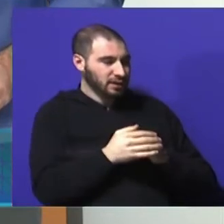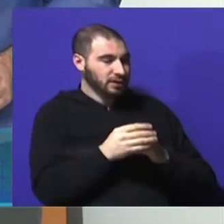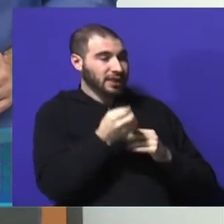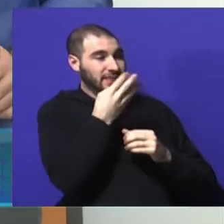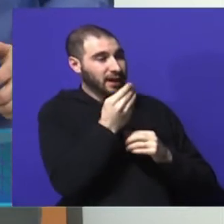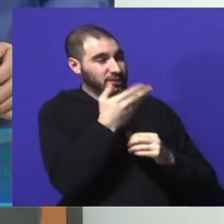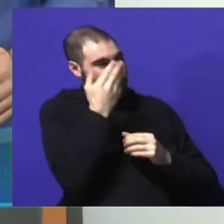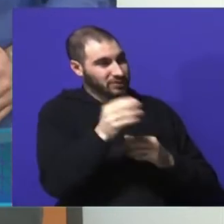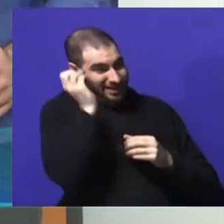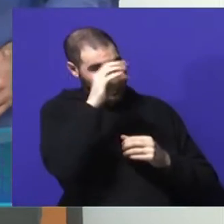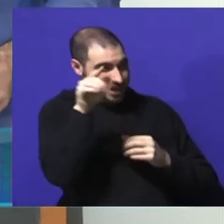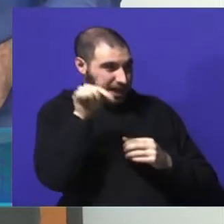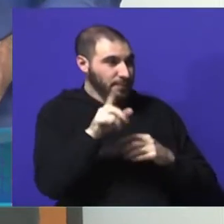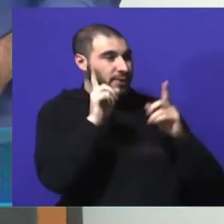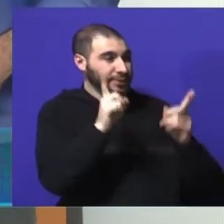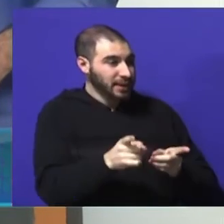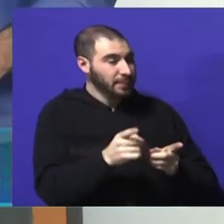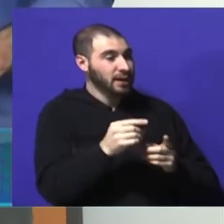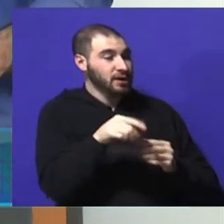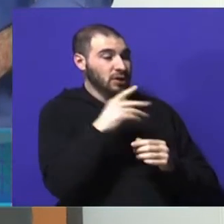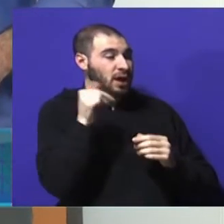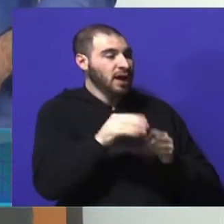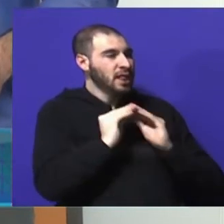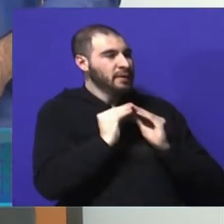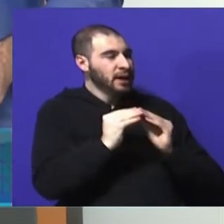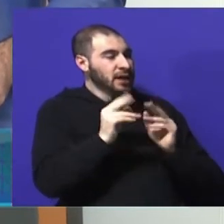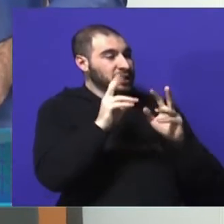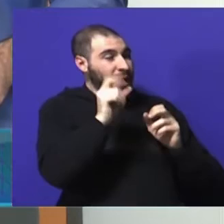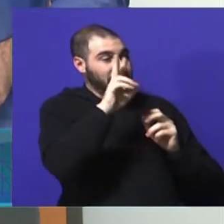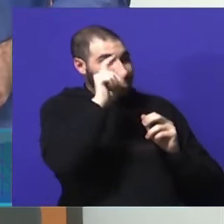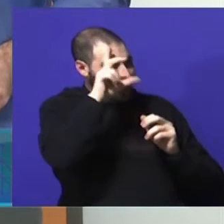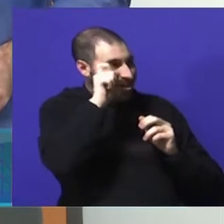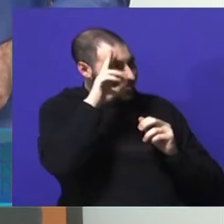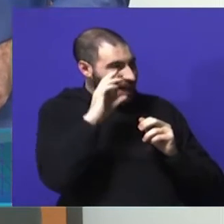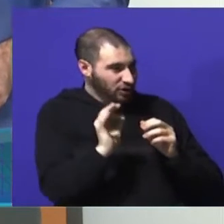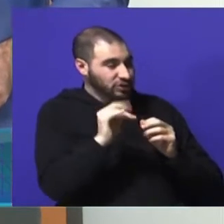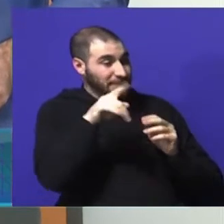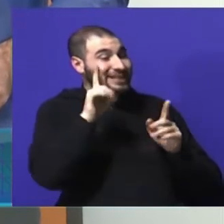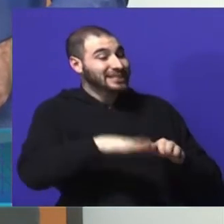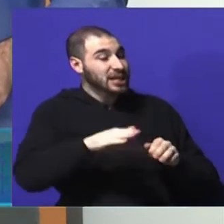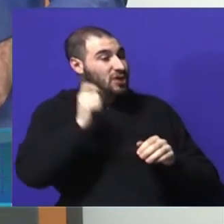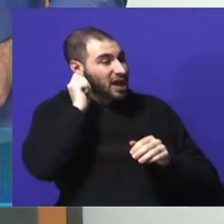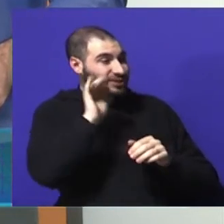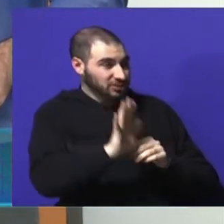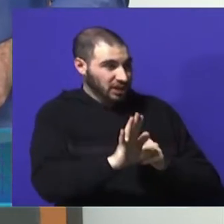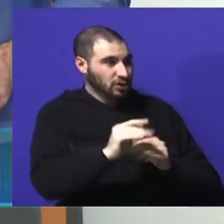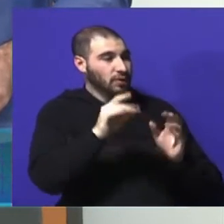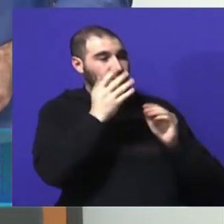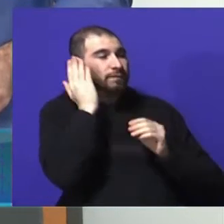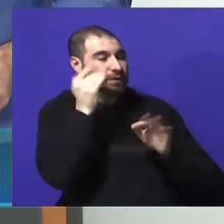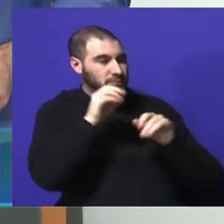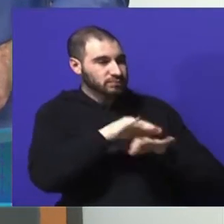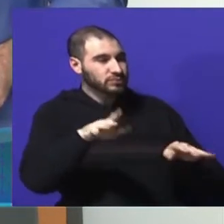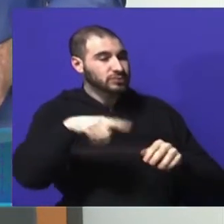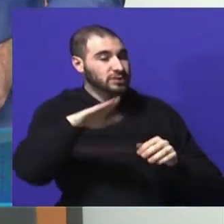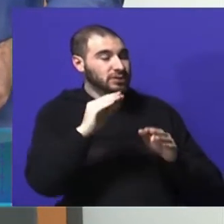declaraciones de productores allí, incluso también cuando tratábamos el tema de Veladero y el derrame del caso de un niño de 5 años que surgió a través de las redes sociales, lo tomaron los